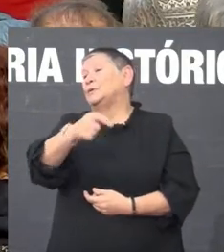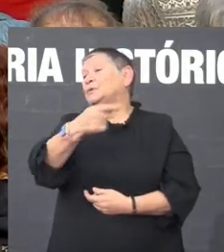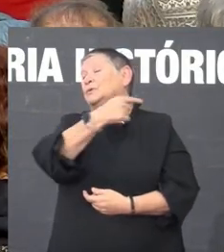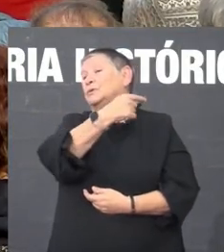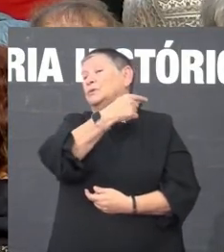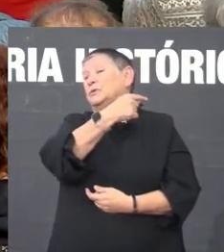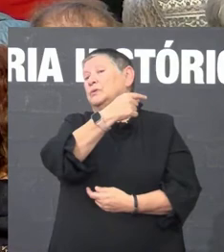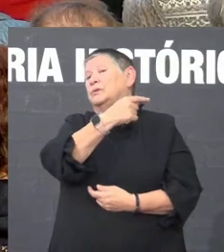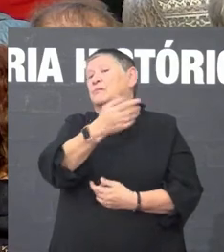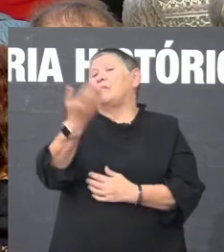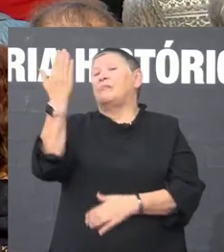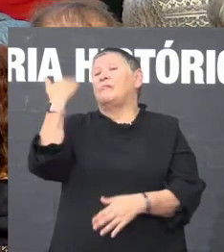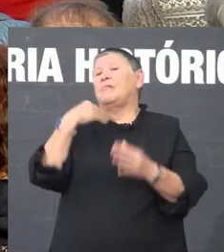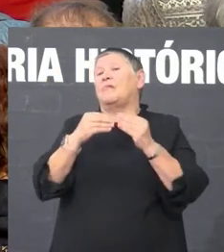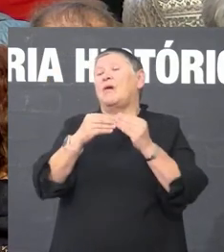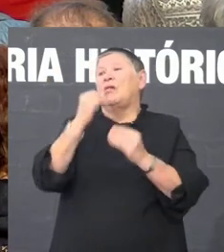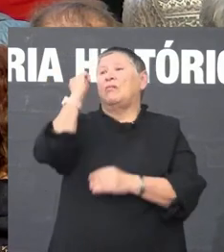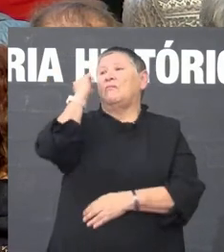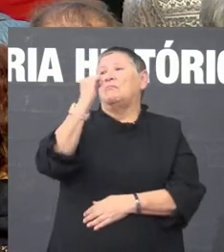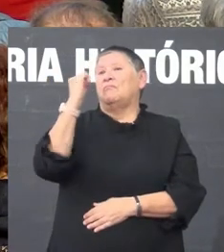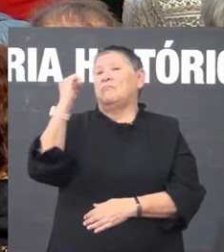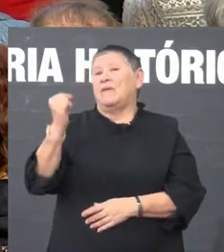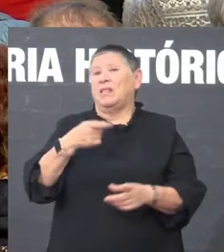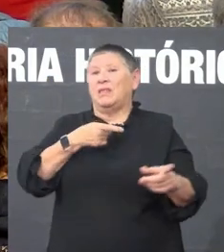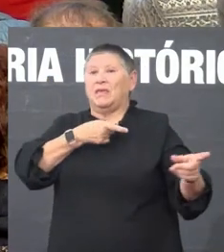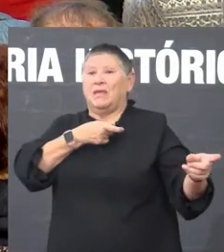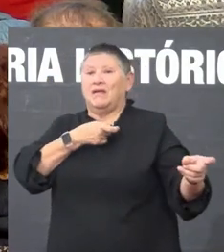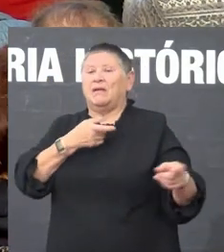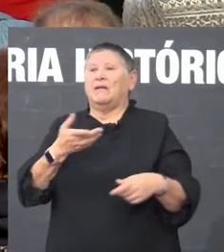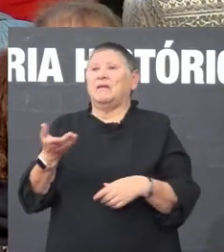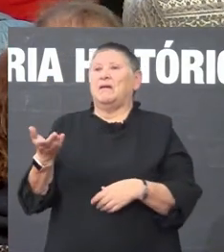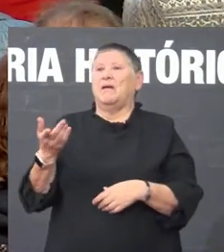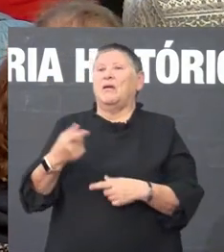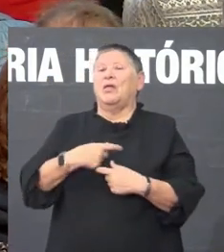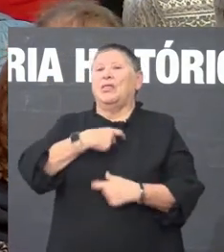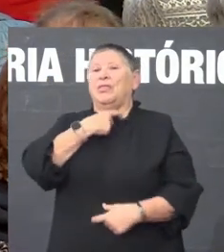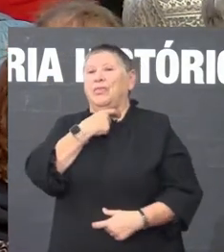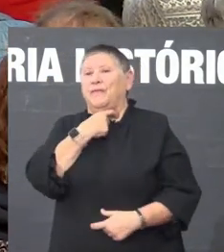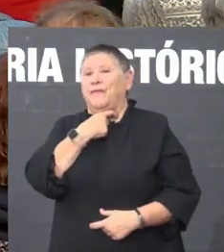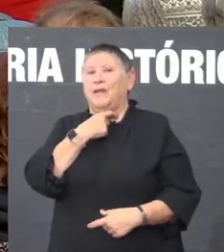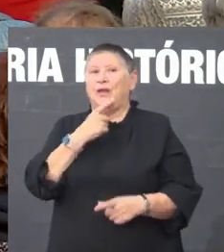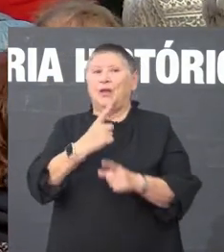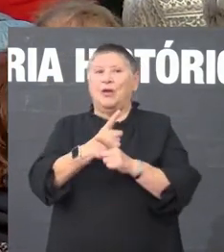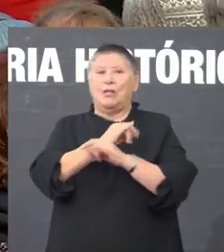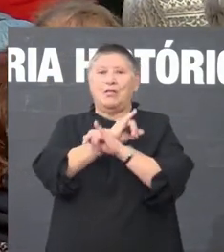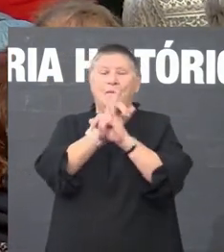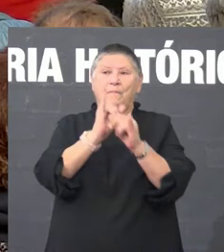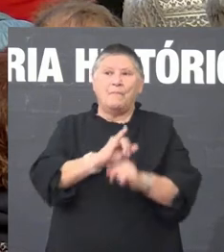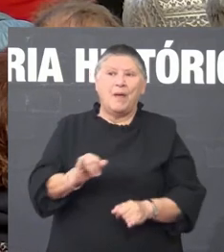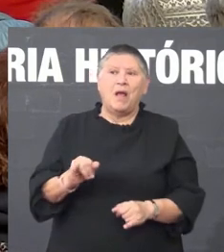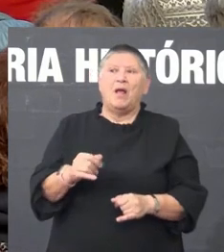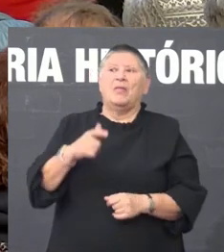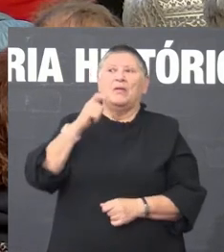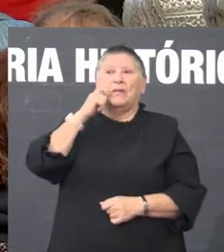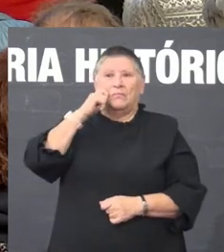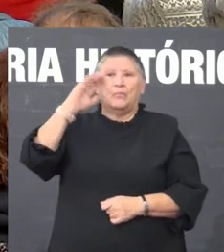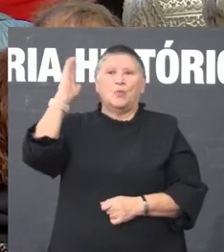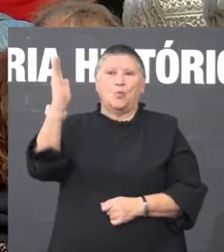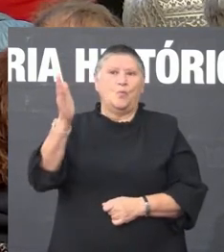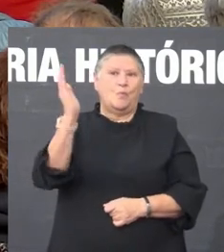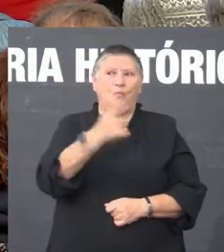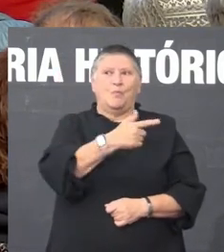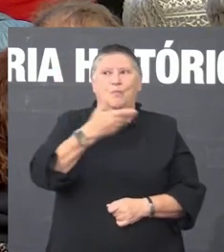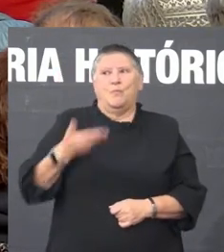cometieron crímenes de guerra, crímenes contra la paz o crímenes de lesa humanidad, ¿no? Es